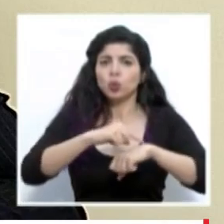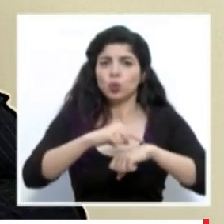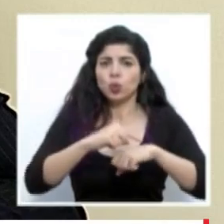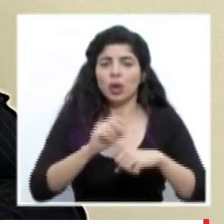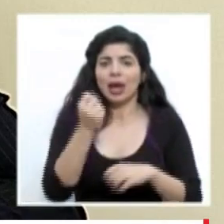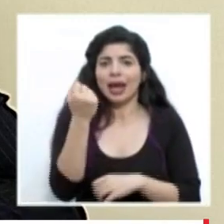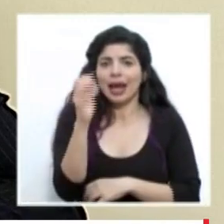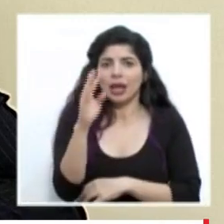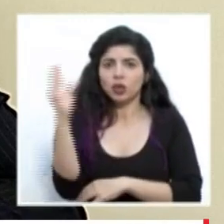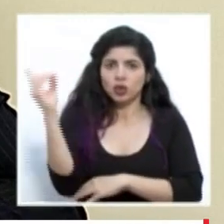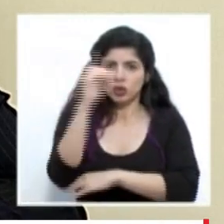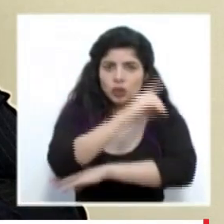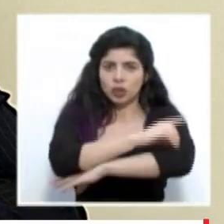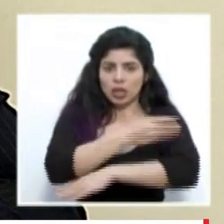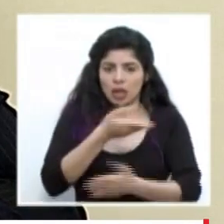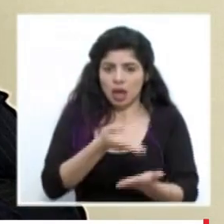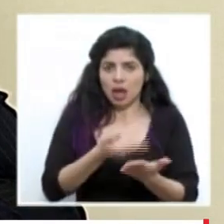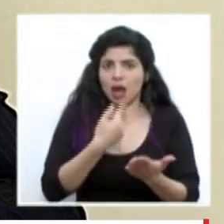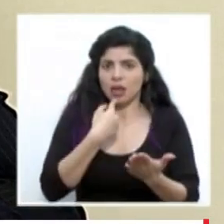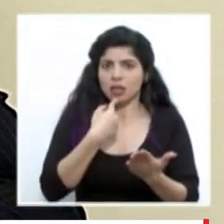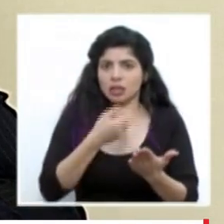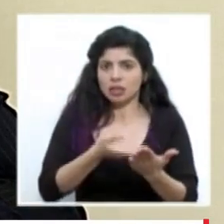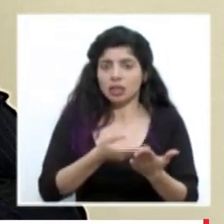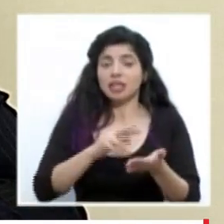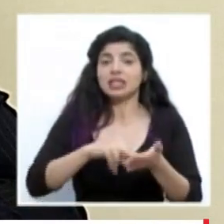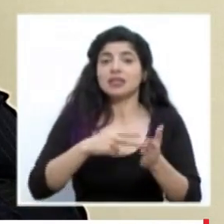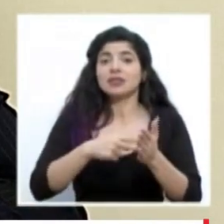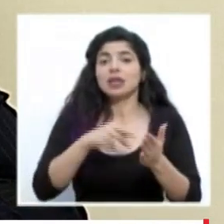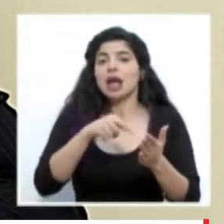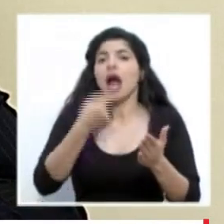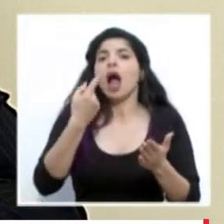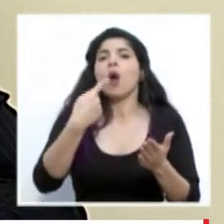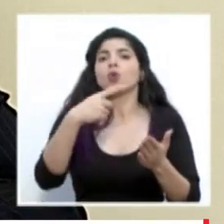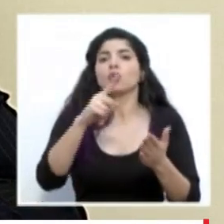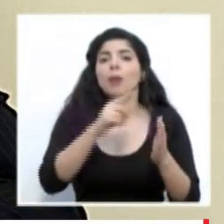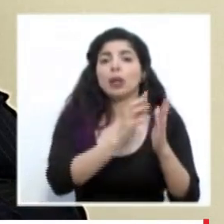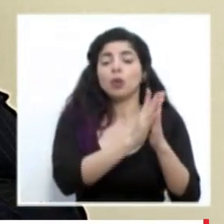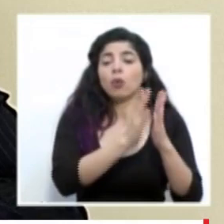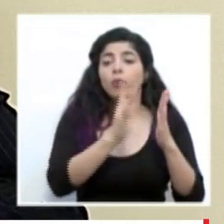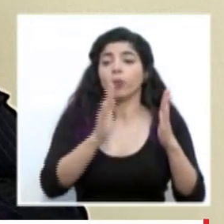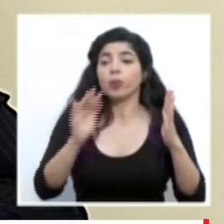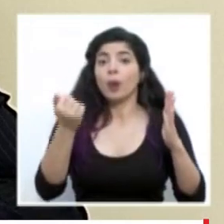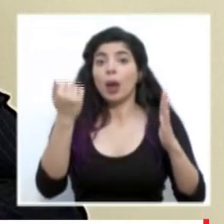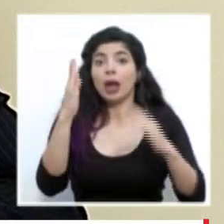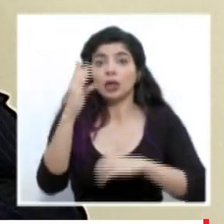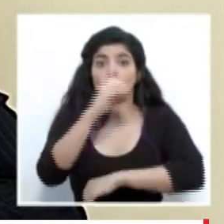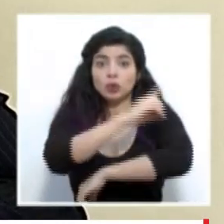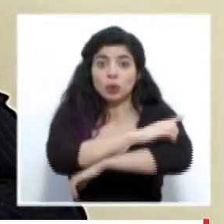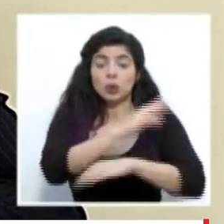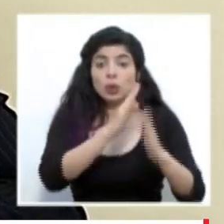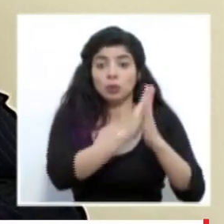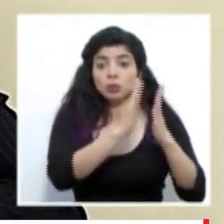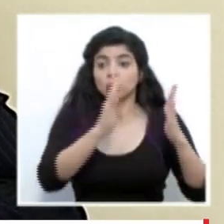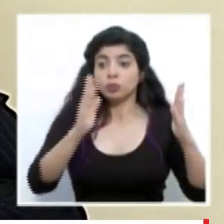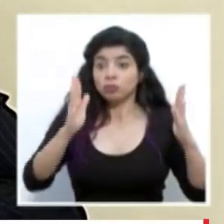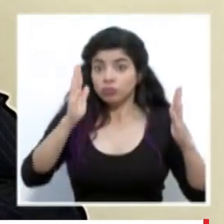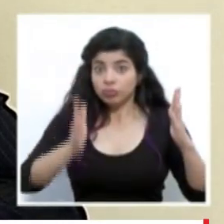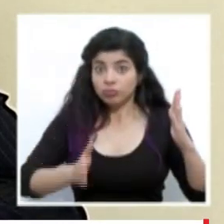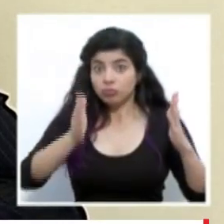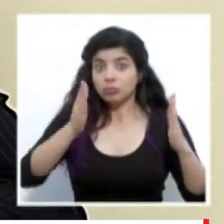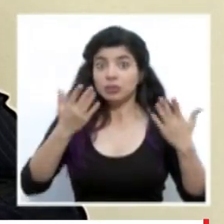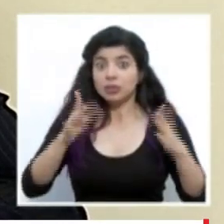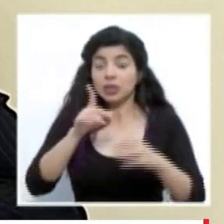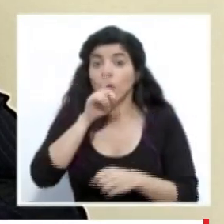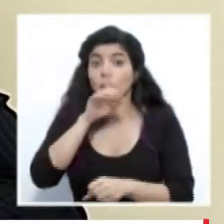abarca los 14 días y eso se levanta de forma automática. O sea, ya en el momento en que se cumple